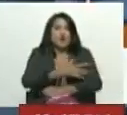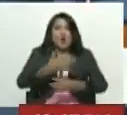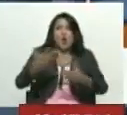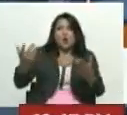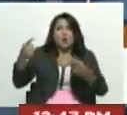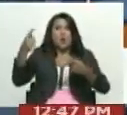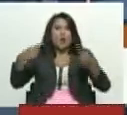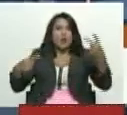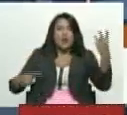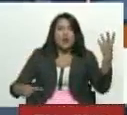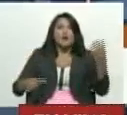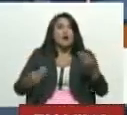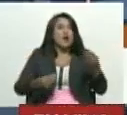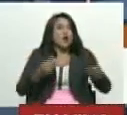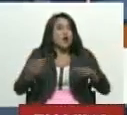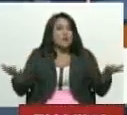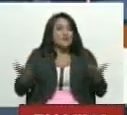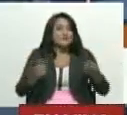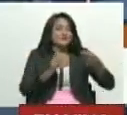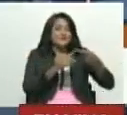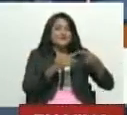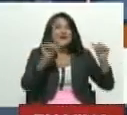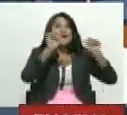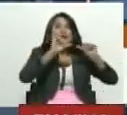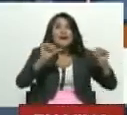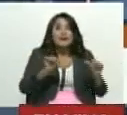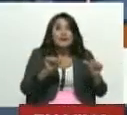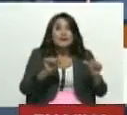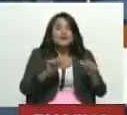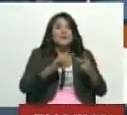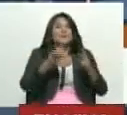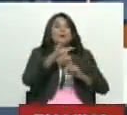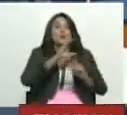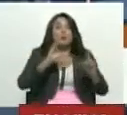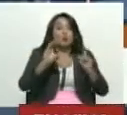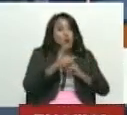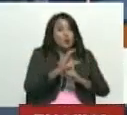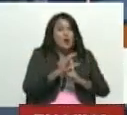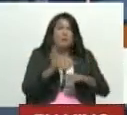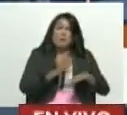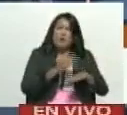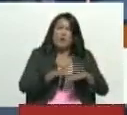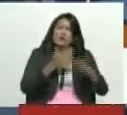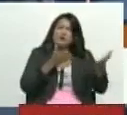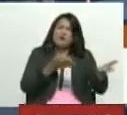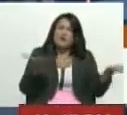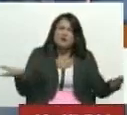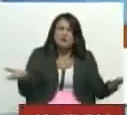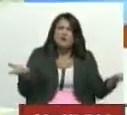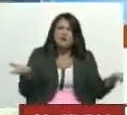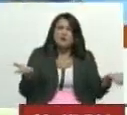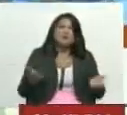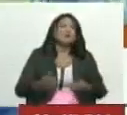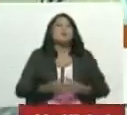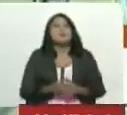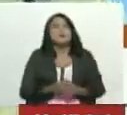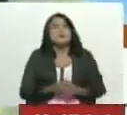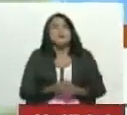es por el arte y la cultura Por qué los discursos